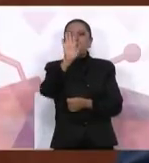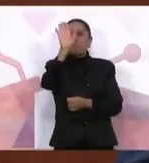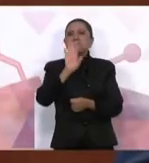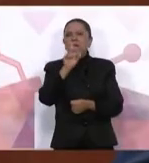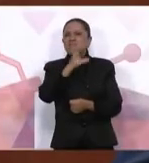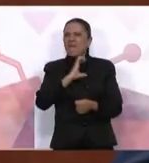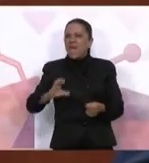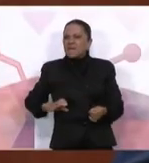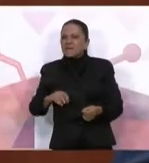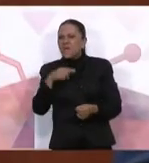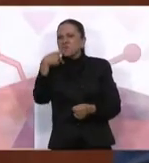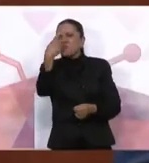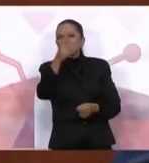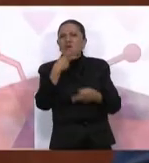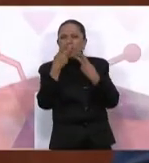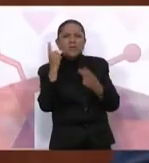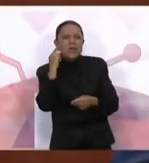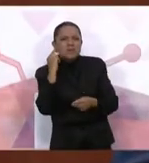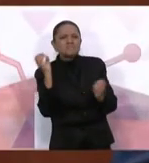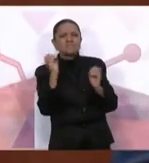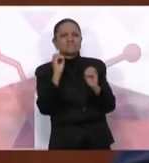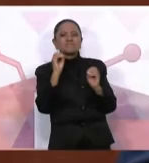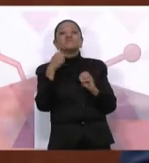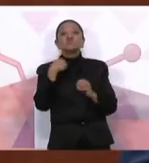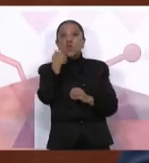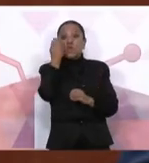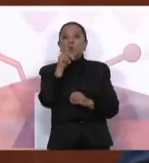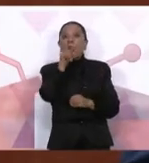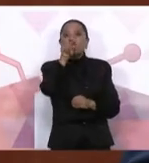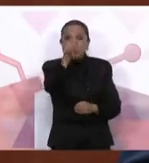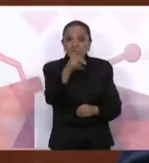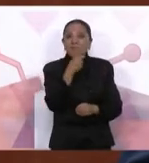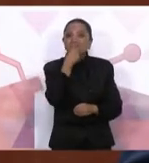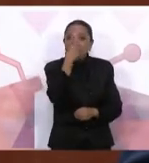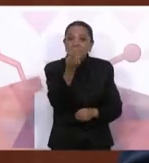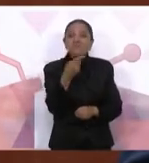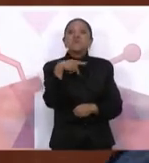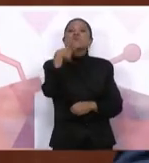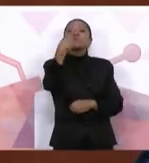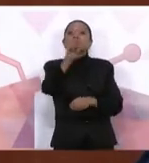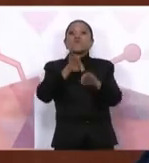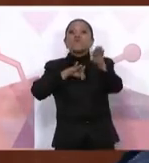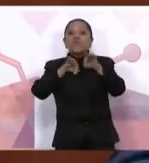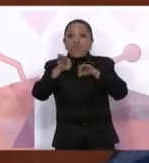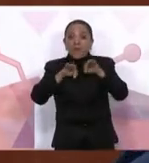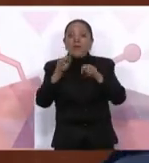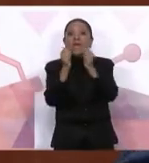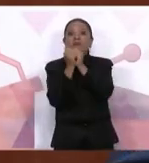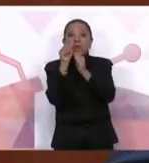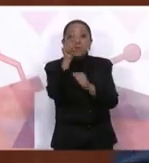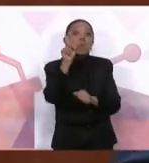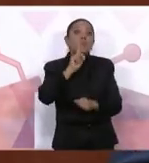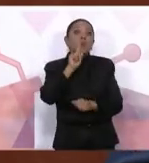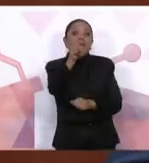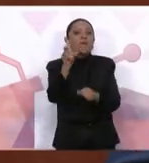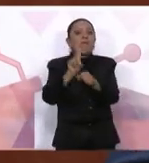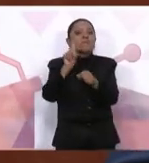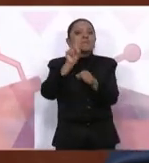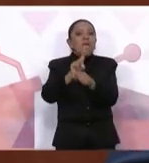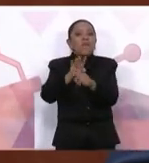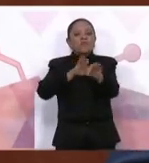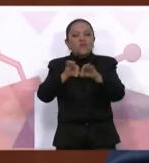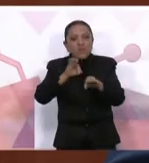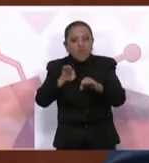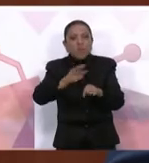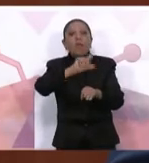vamos a trabajar contigo con la mujer que todos los días sale a trabajar y que aparte regresa a su casa a hacer las